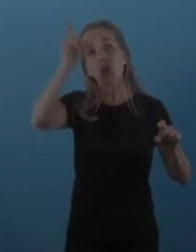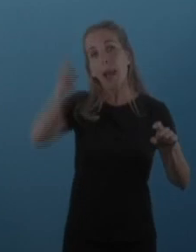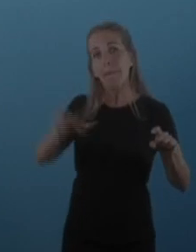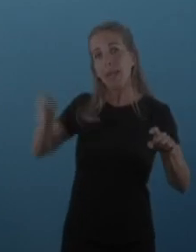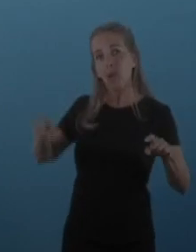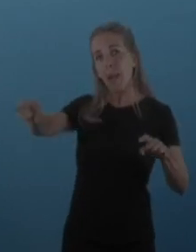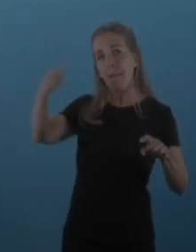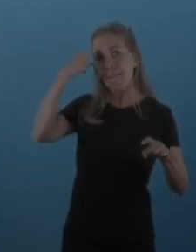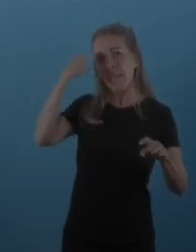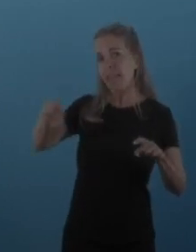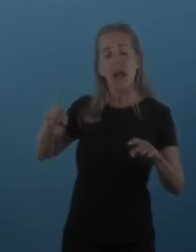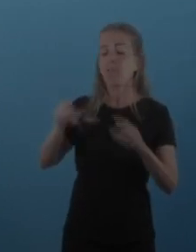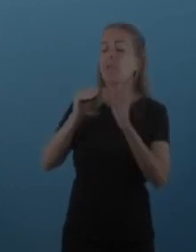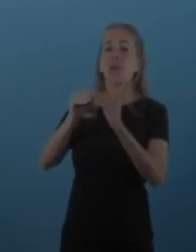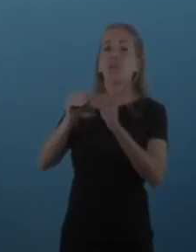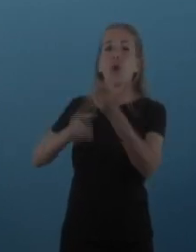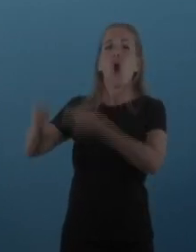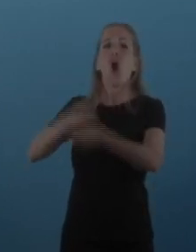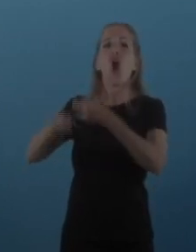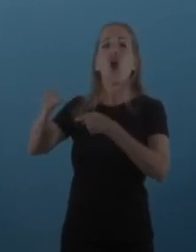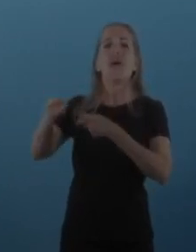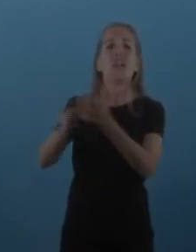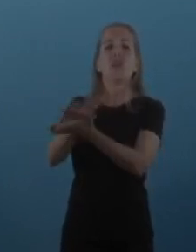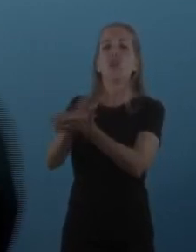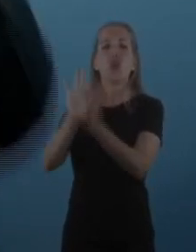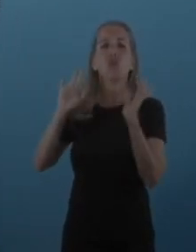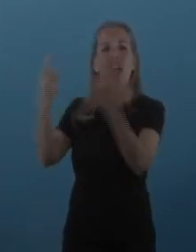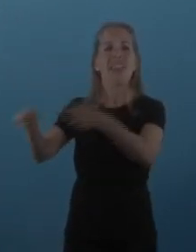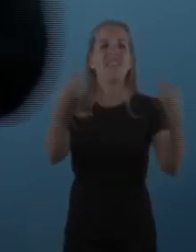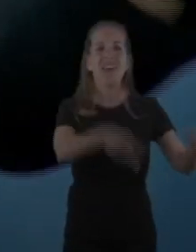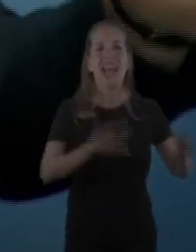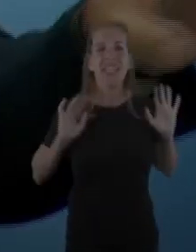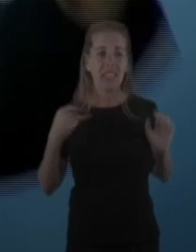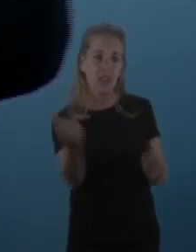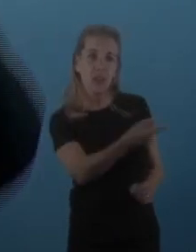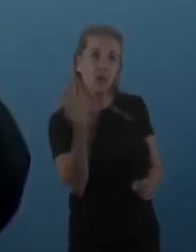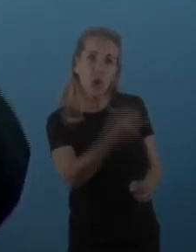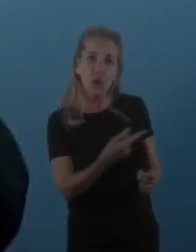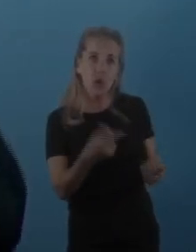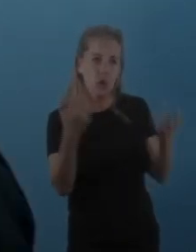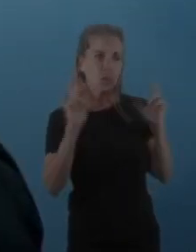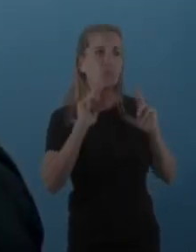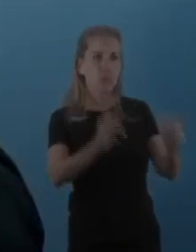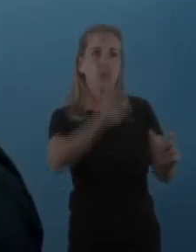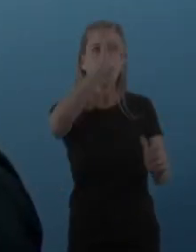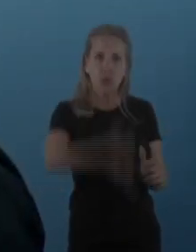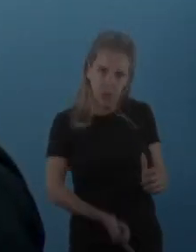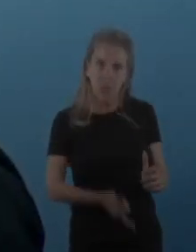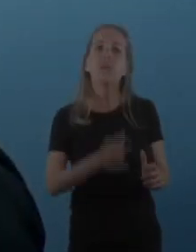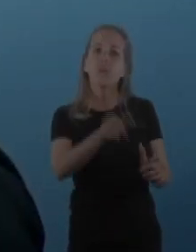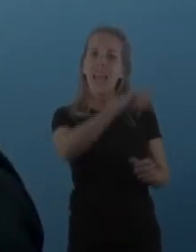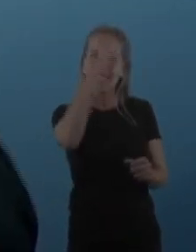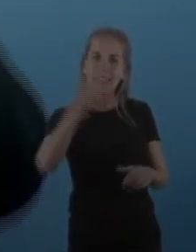un problema del mercado y que el mercado lo va a resolver. Y nosotros no tenemos ninguna vergüenza en decir, vamos a poner al